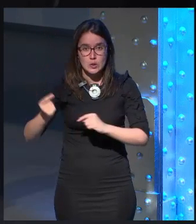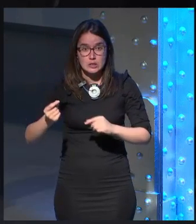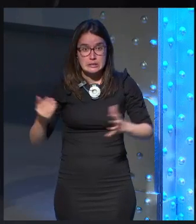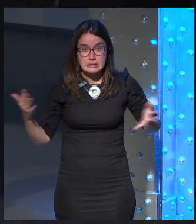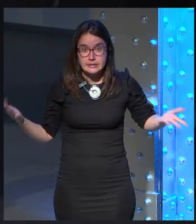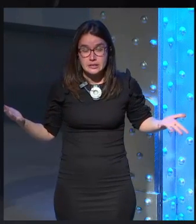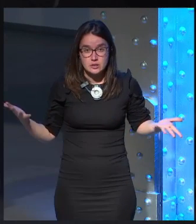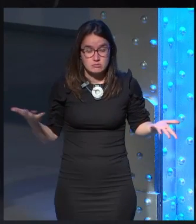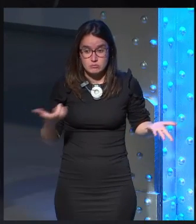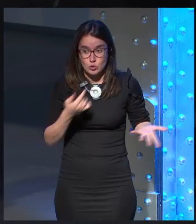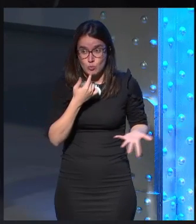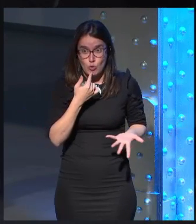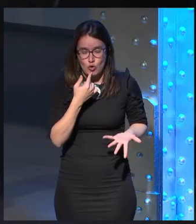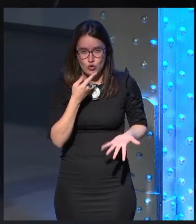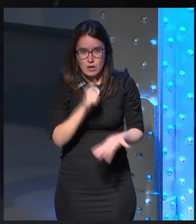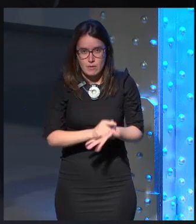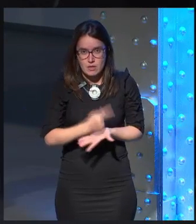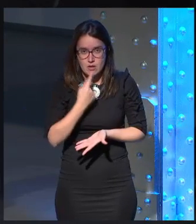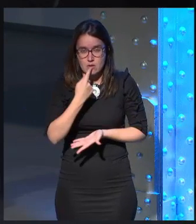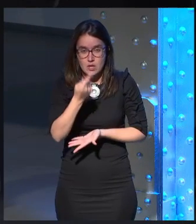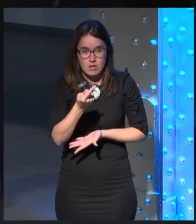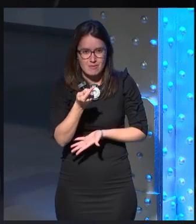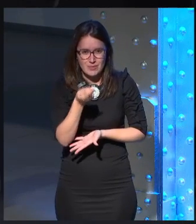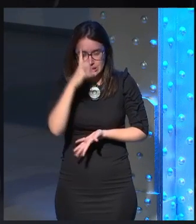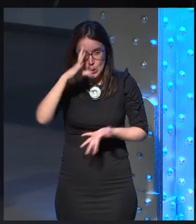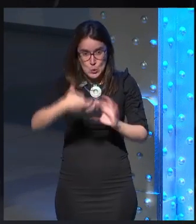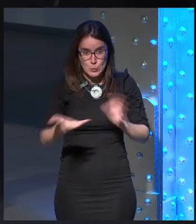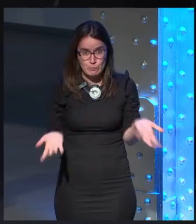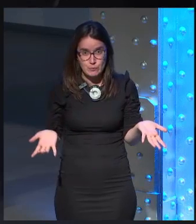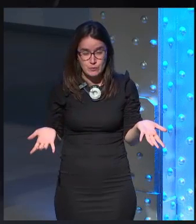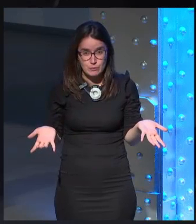Así que no volveré a decir que Elon está loco.